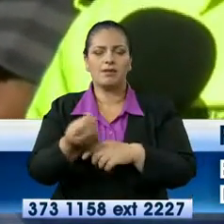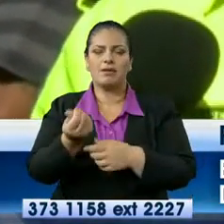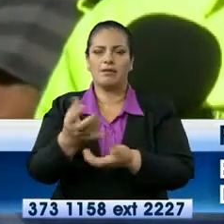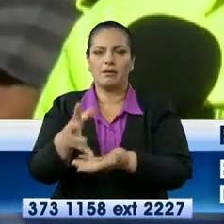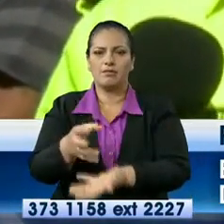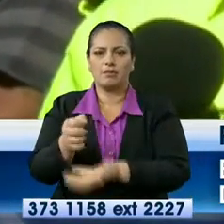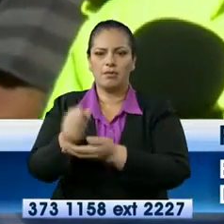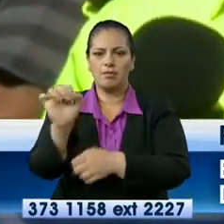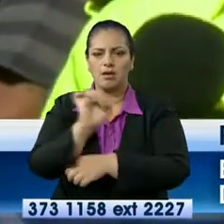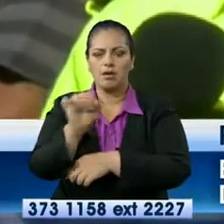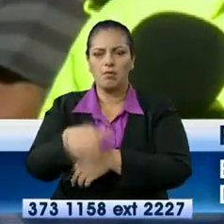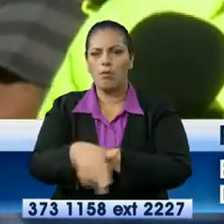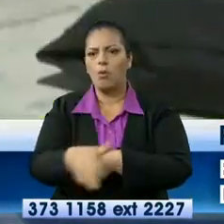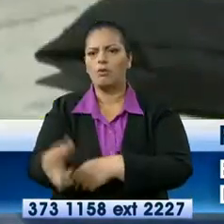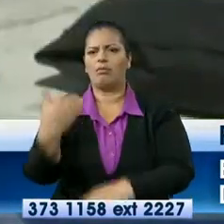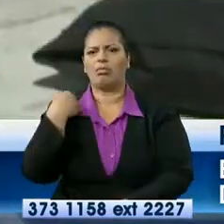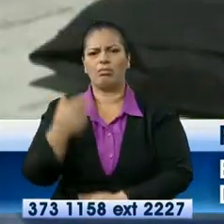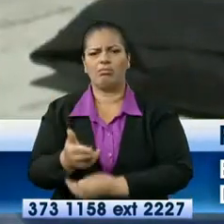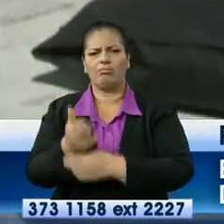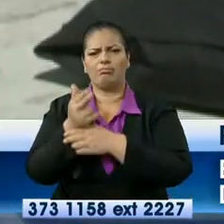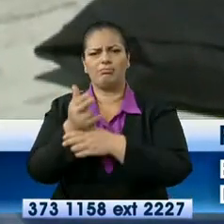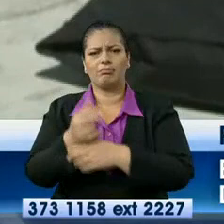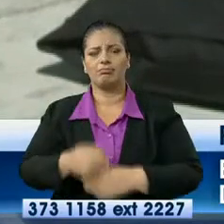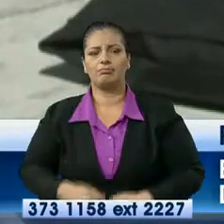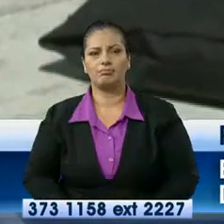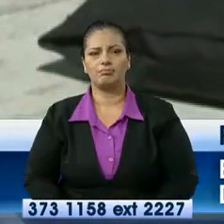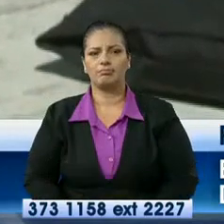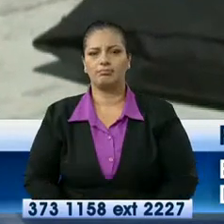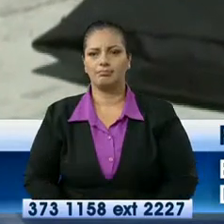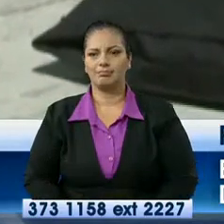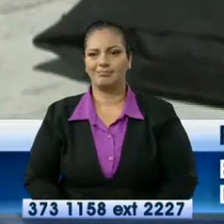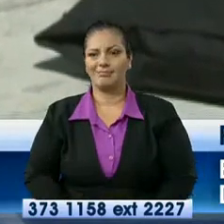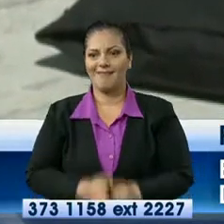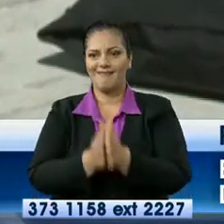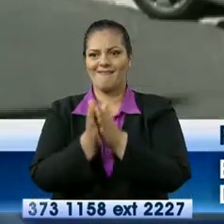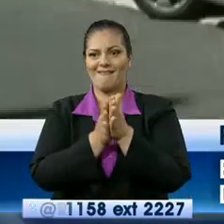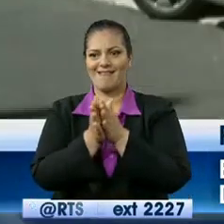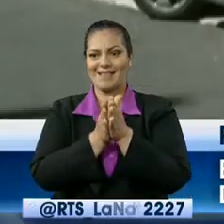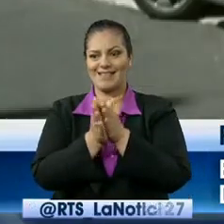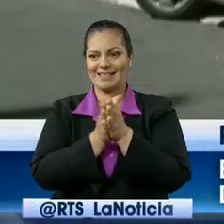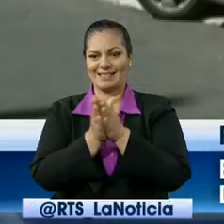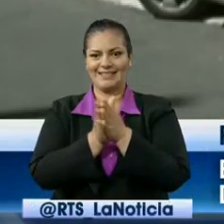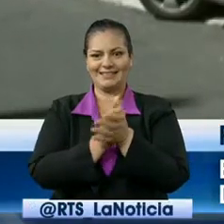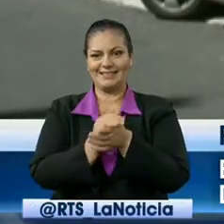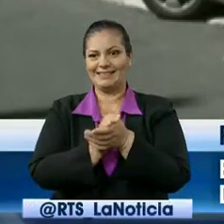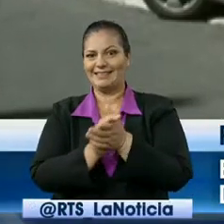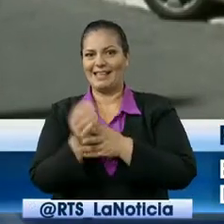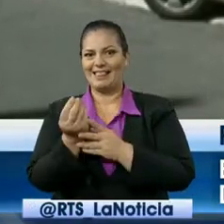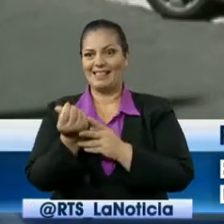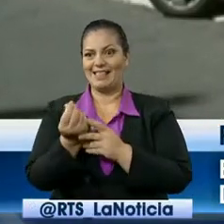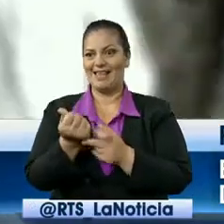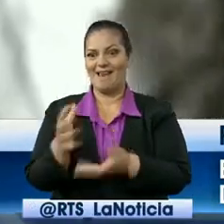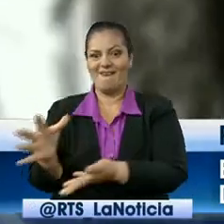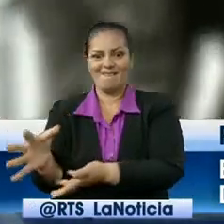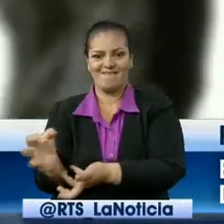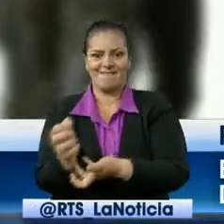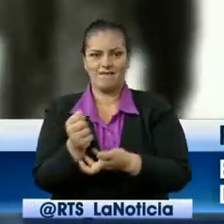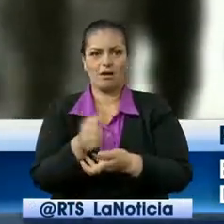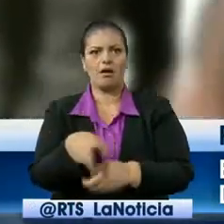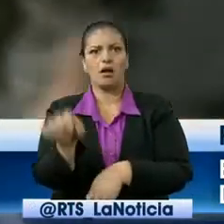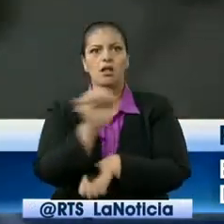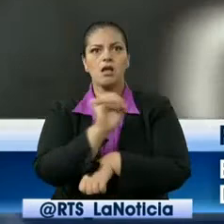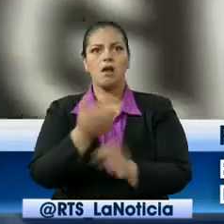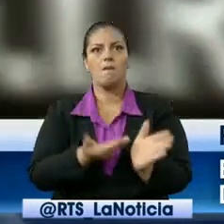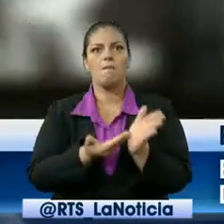ilícita posición de armas al parecer buscaban su millonaria navidad en esta ocasión no llegaron en trineo sino en la de o pero todo fue